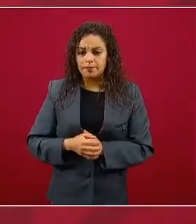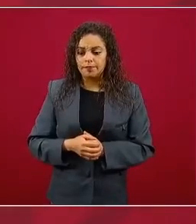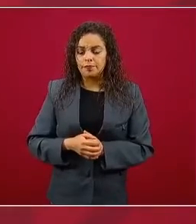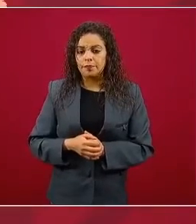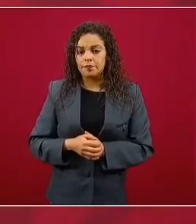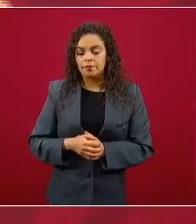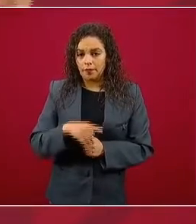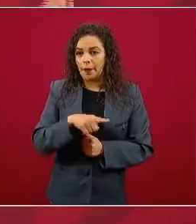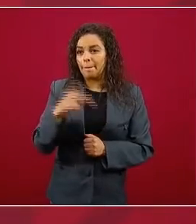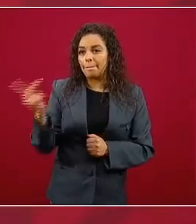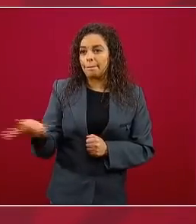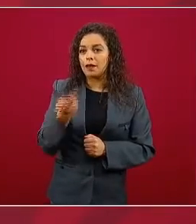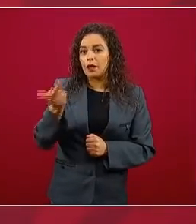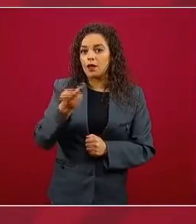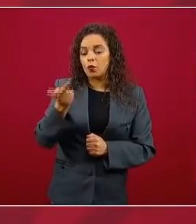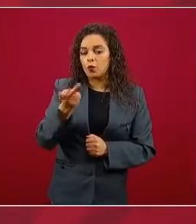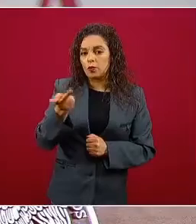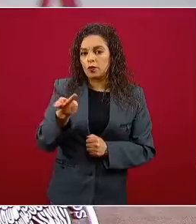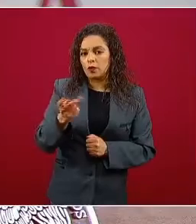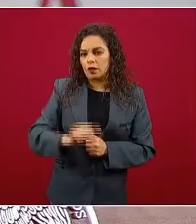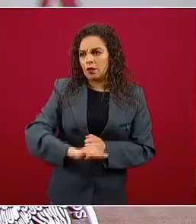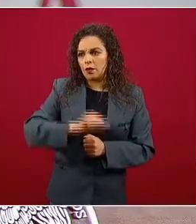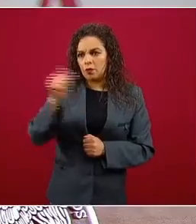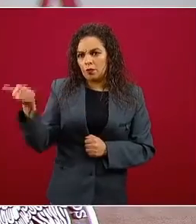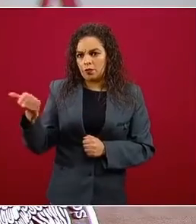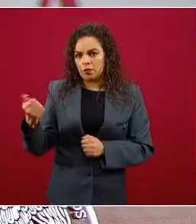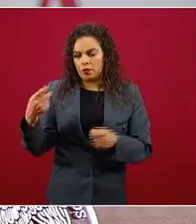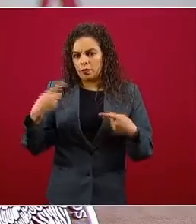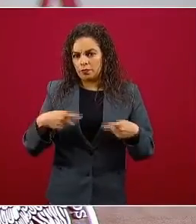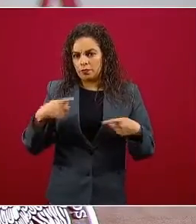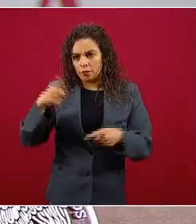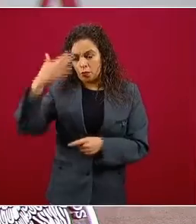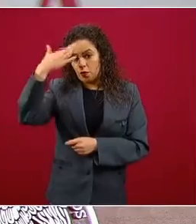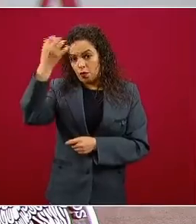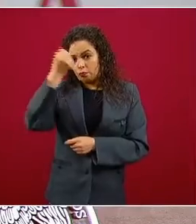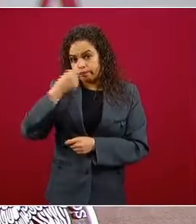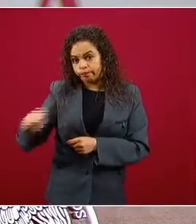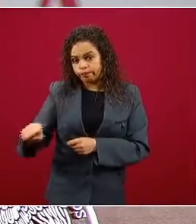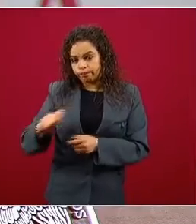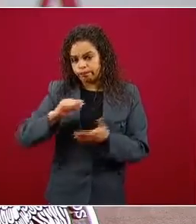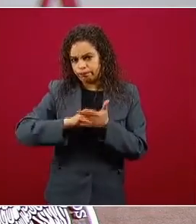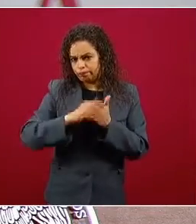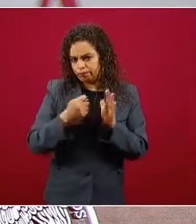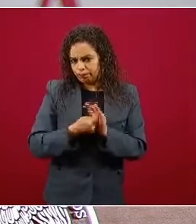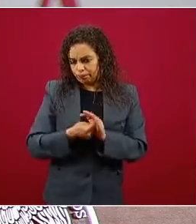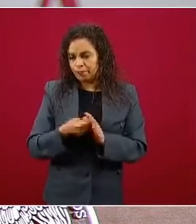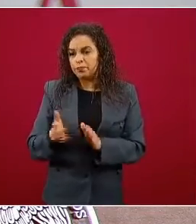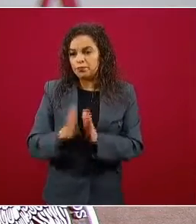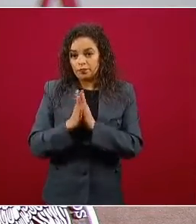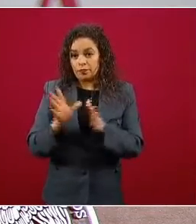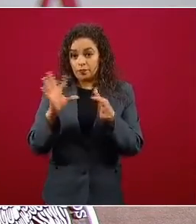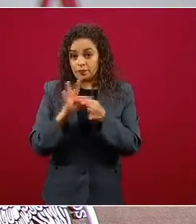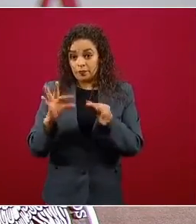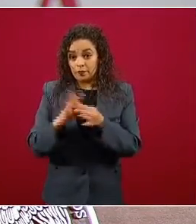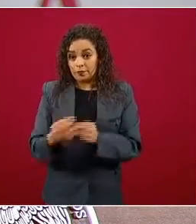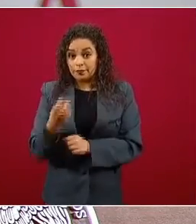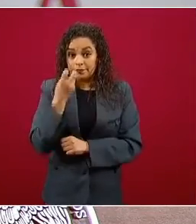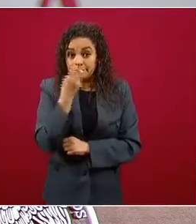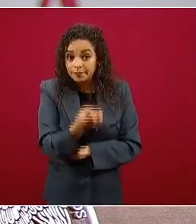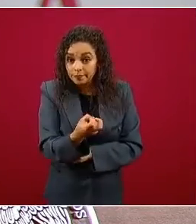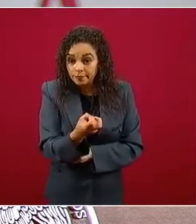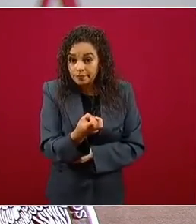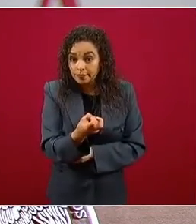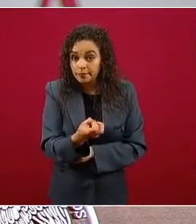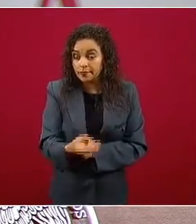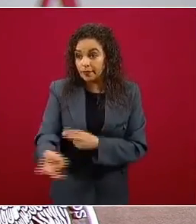le pregunta a un tercero acreditado técnicamente que nos corrobore que el fenómeno se presentó como se